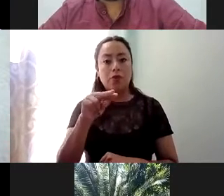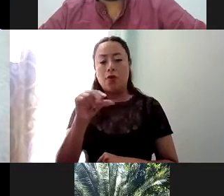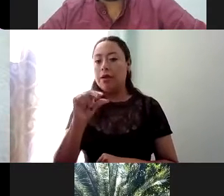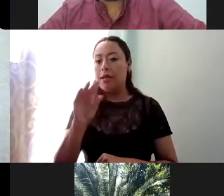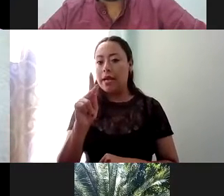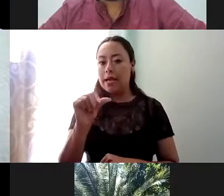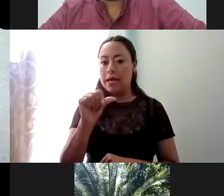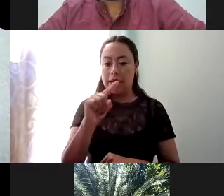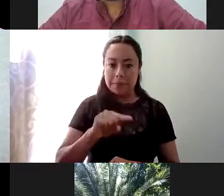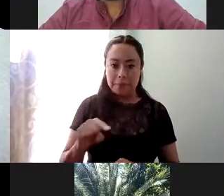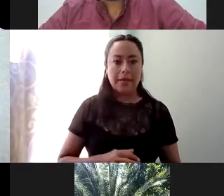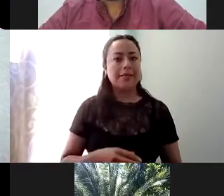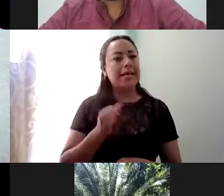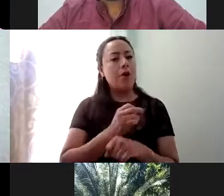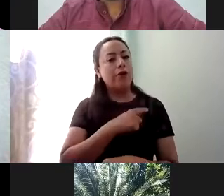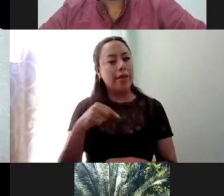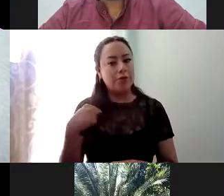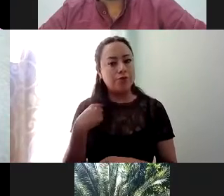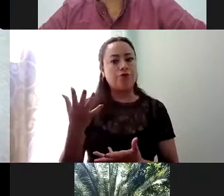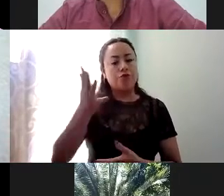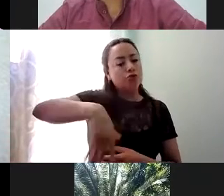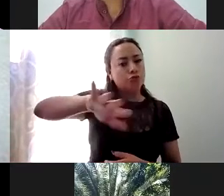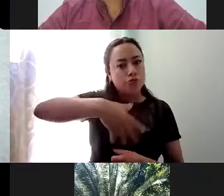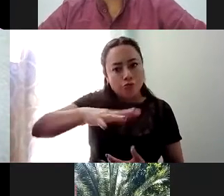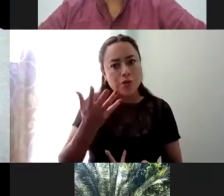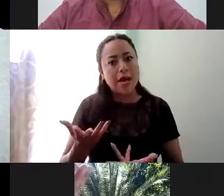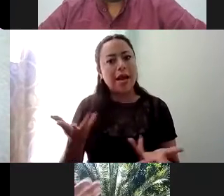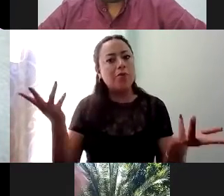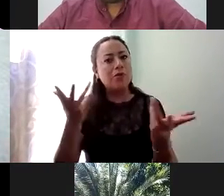lo que estamos, las acciones que estamos